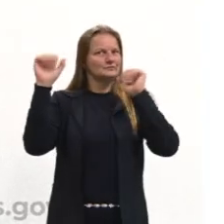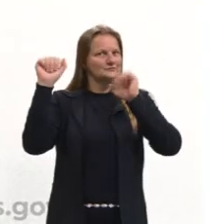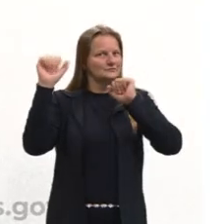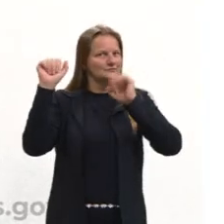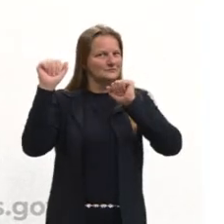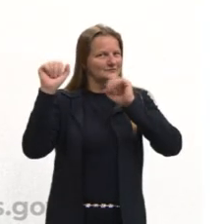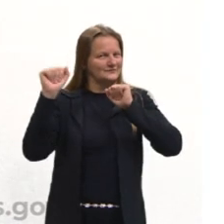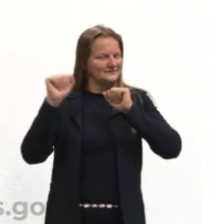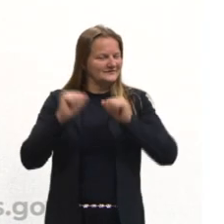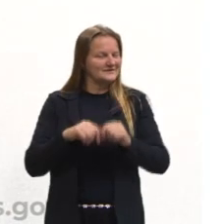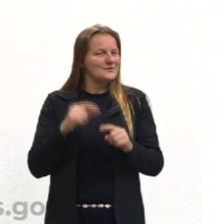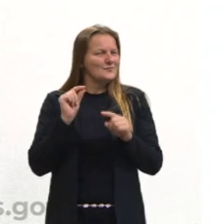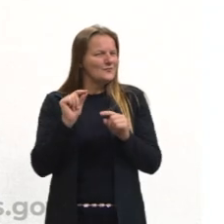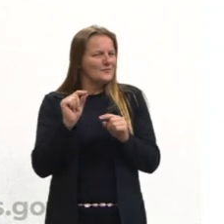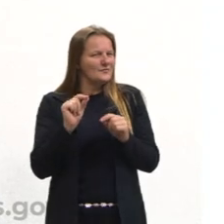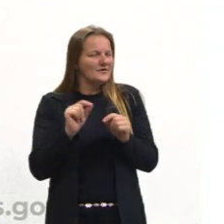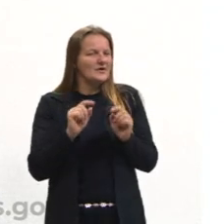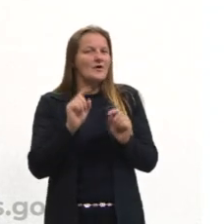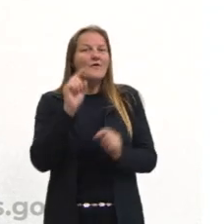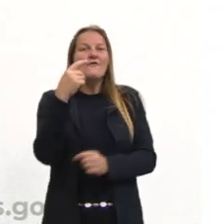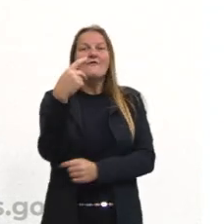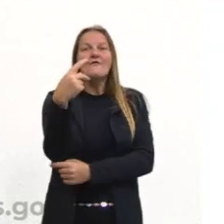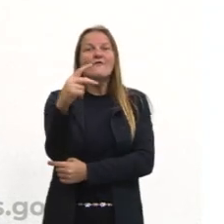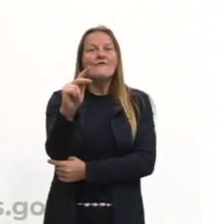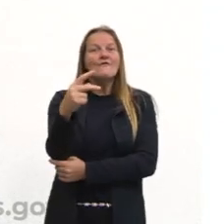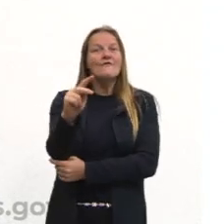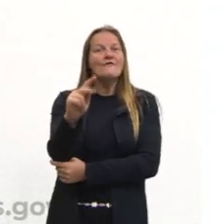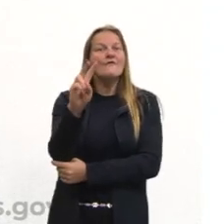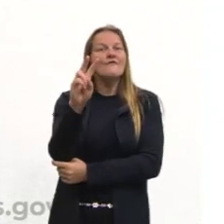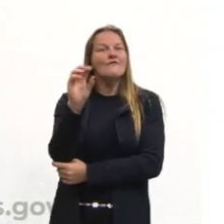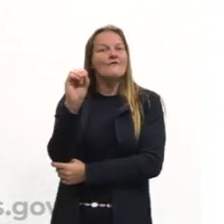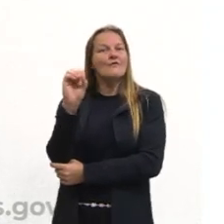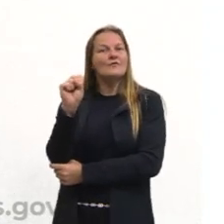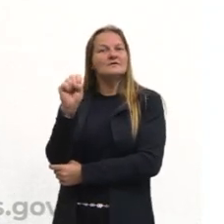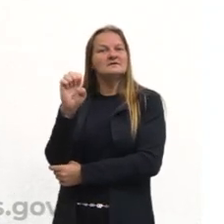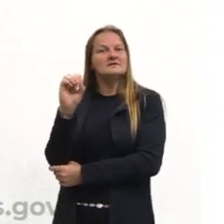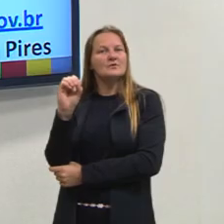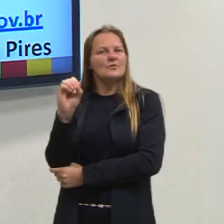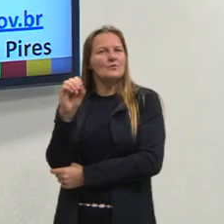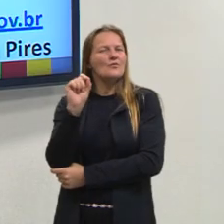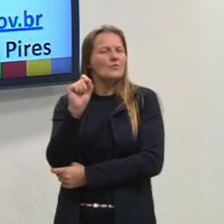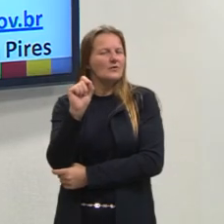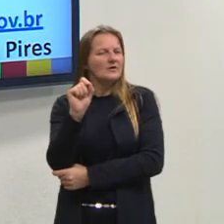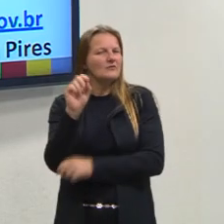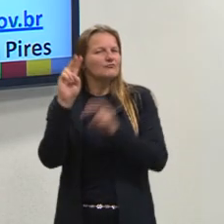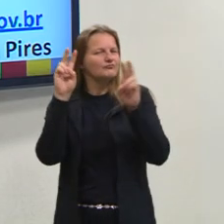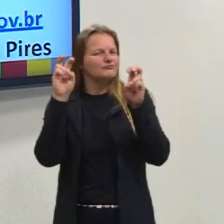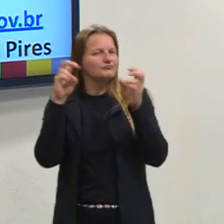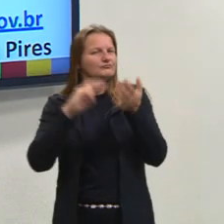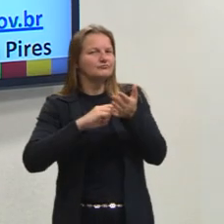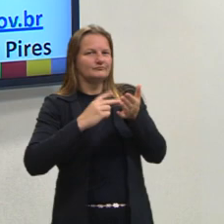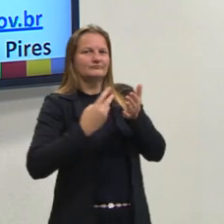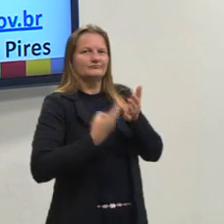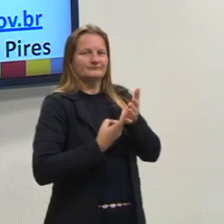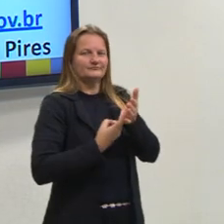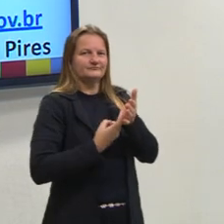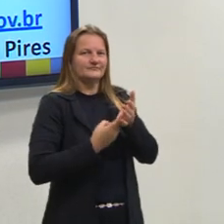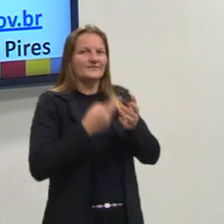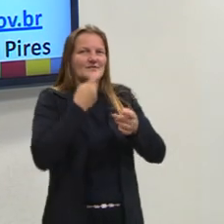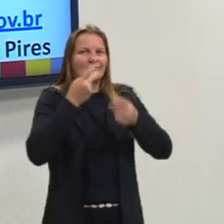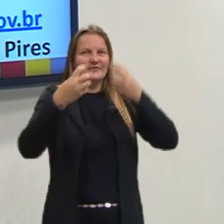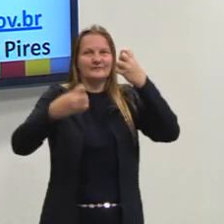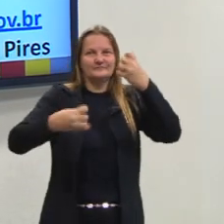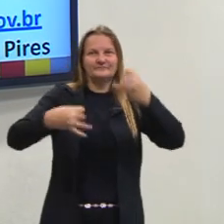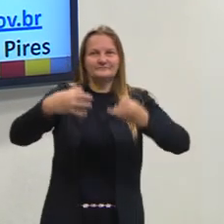vamos a trabajar un poco sobre vosotros o tu teo. Sabes diferenciarlos? Vamos a hablar